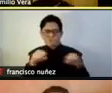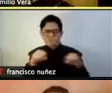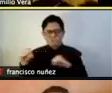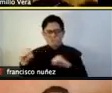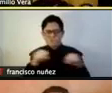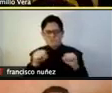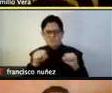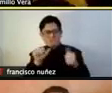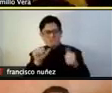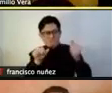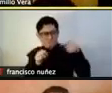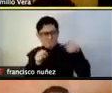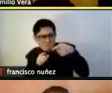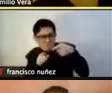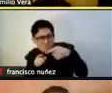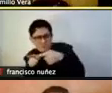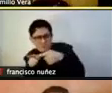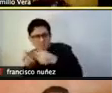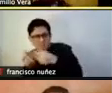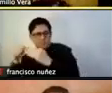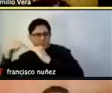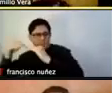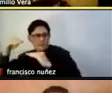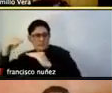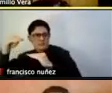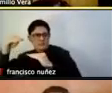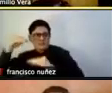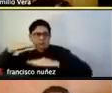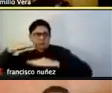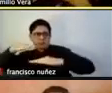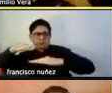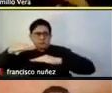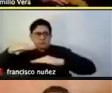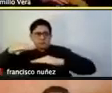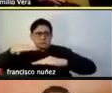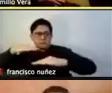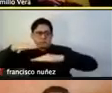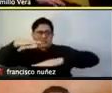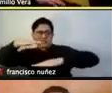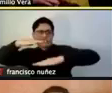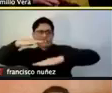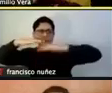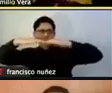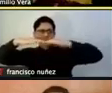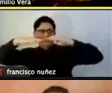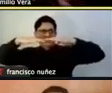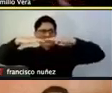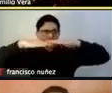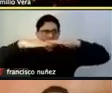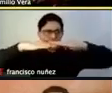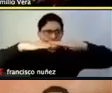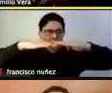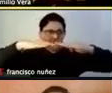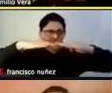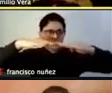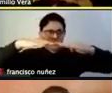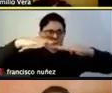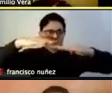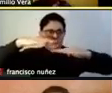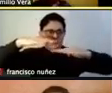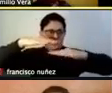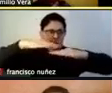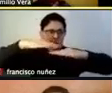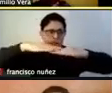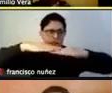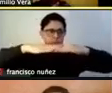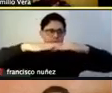placa que se hunde, la placa oceánica, que se hunde, la placa de Nazca, que se hunde por debajo de la placa sudamericana. Una